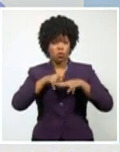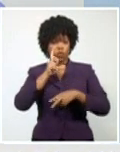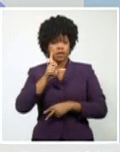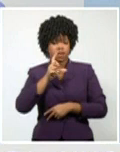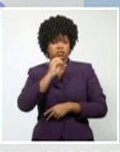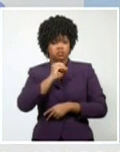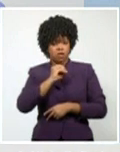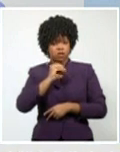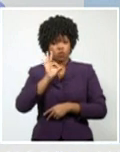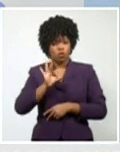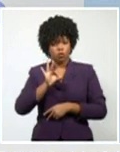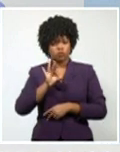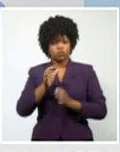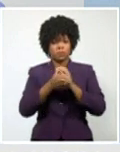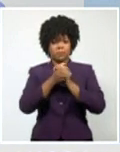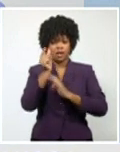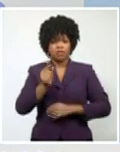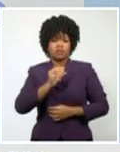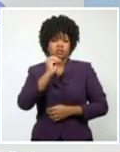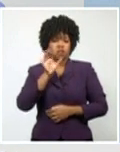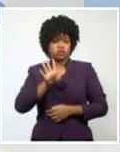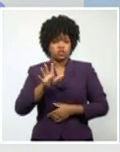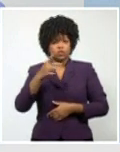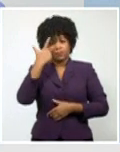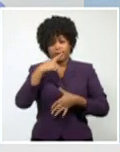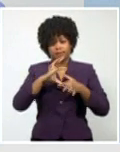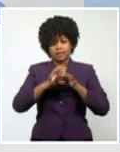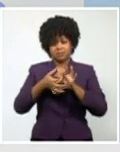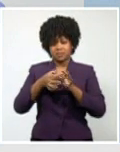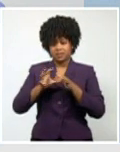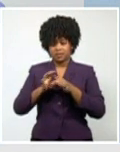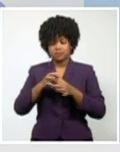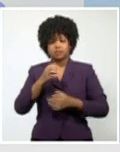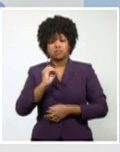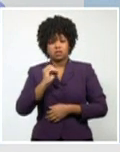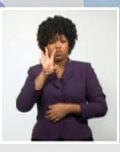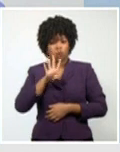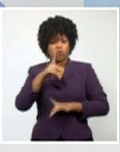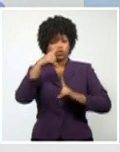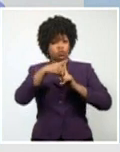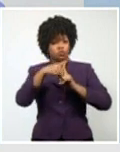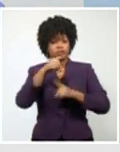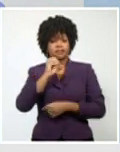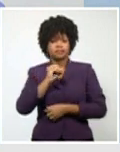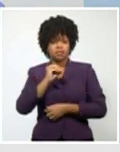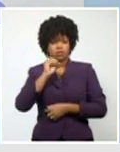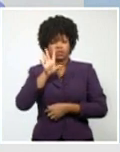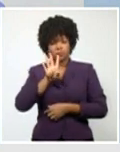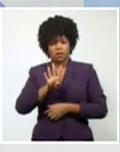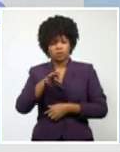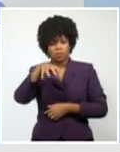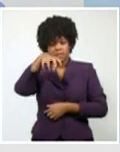Mayabeque 0,5, Artemisa 0,4, Las Tunas 0,4, Pinar del Río